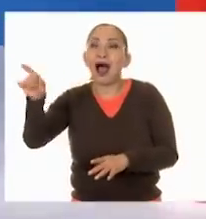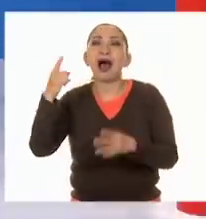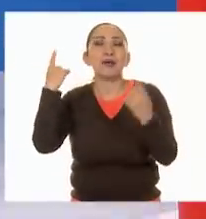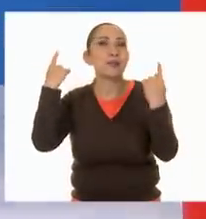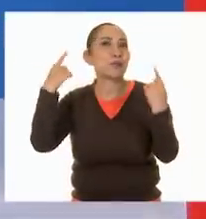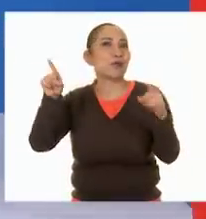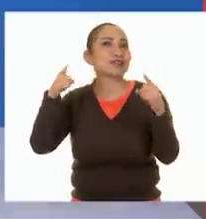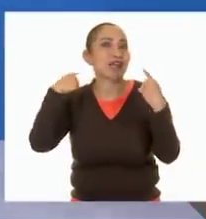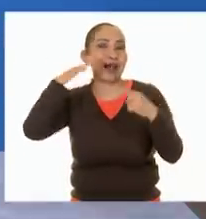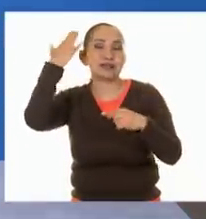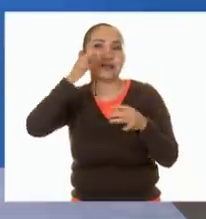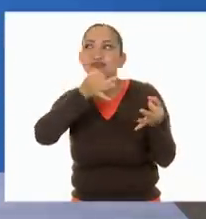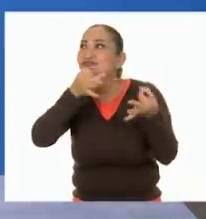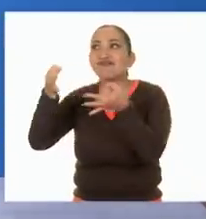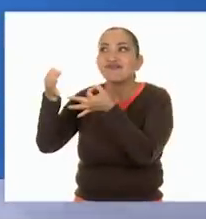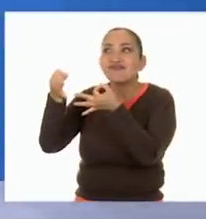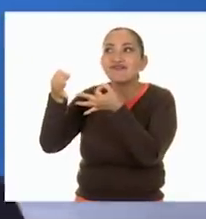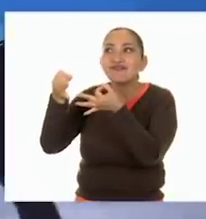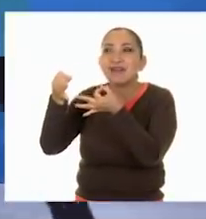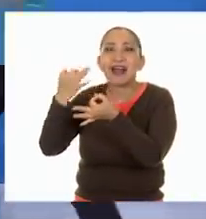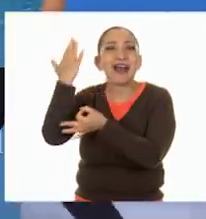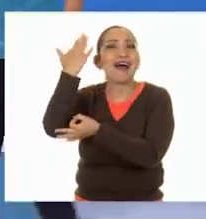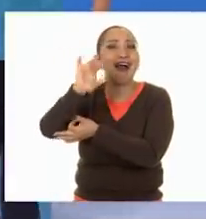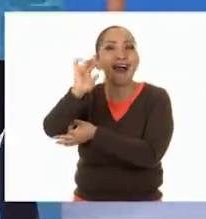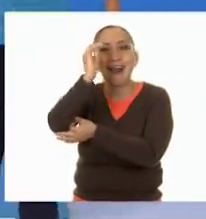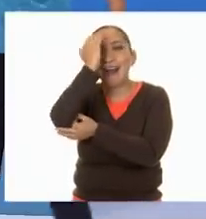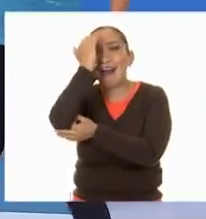melodía angelical.